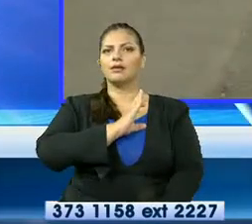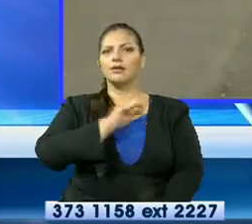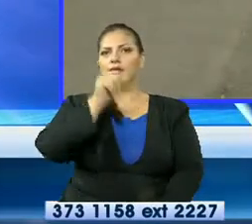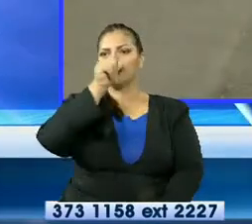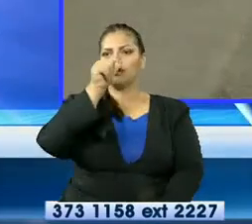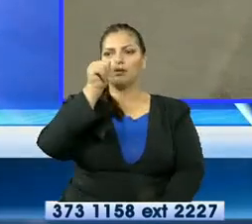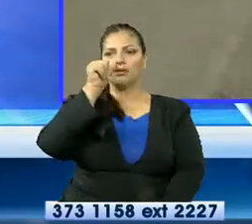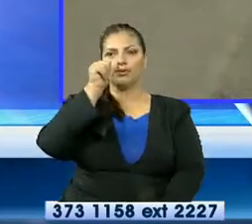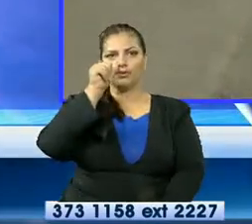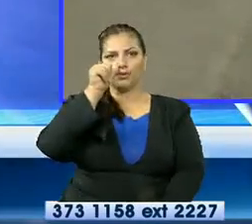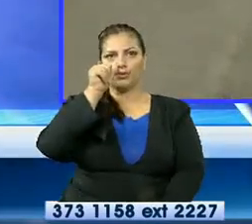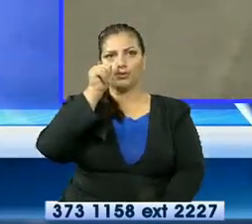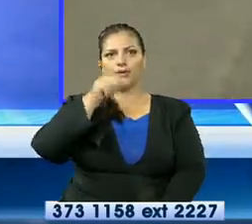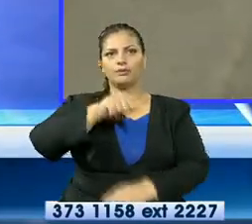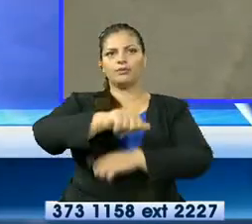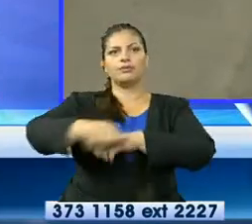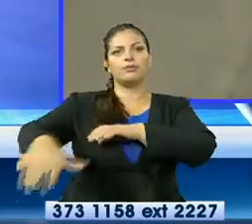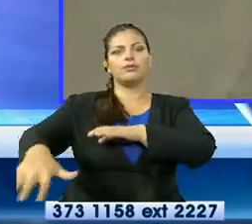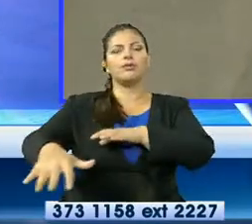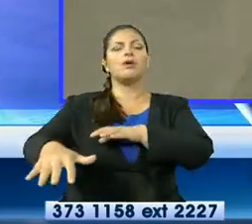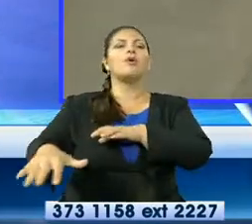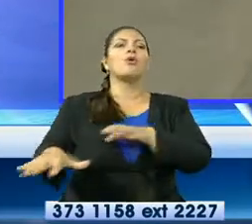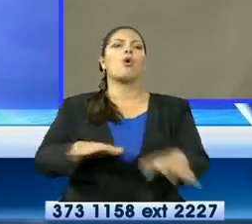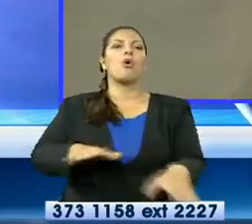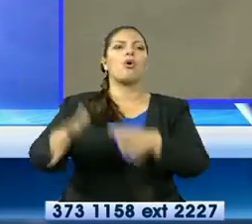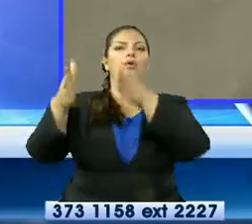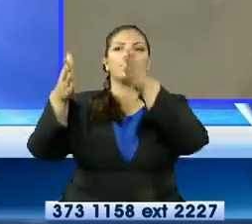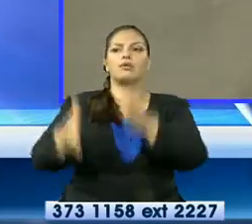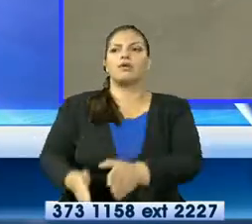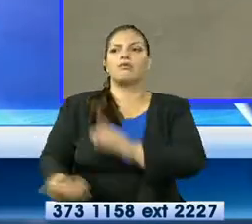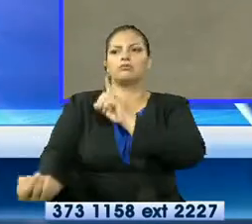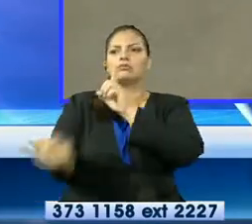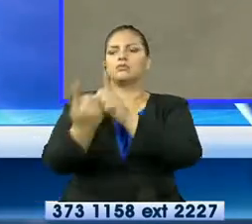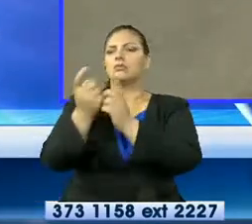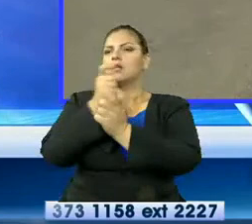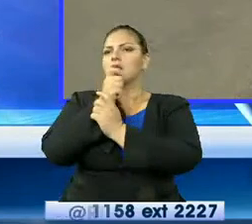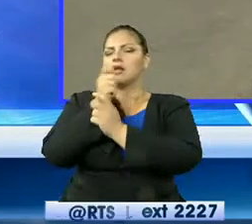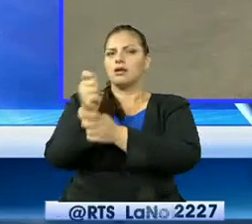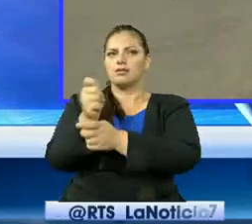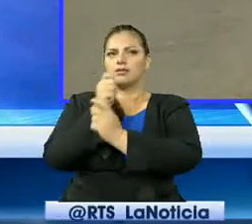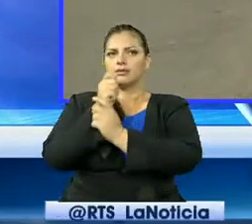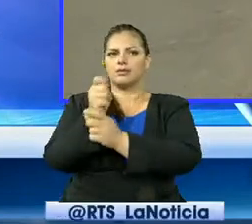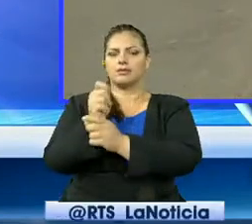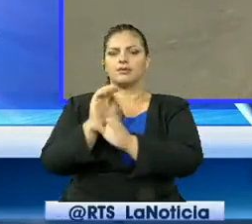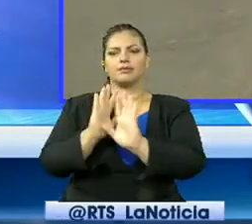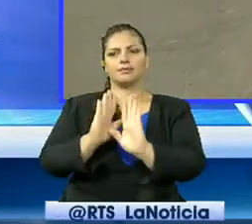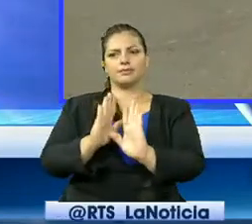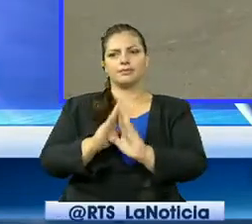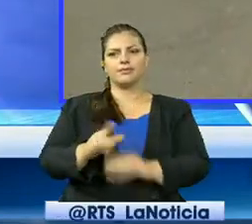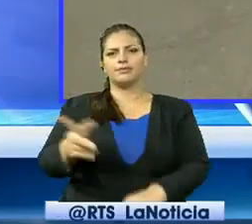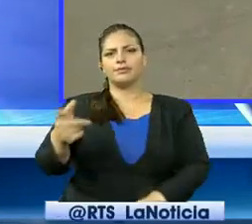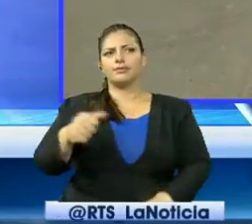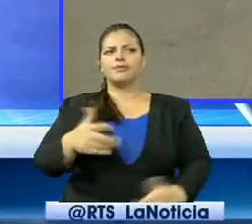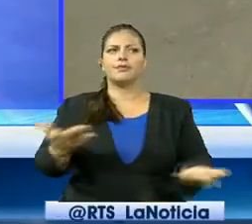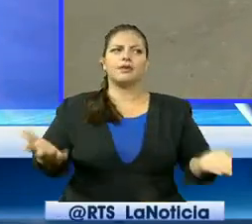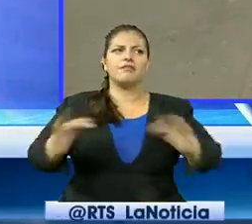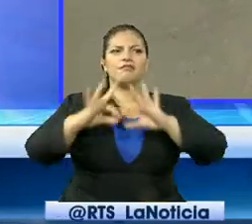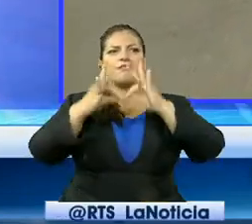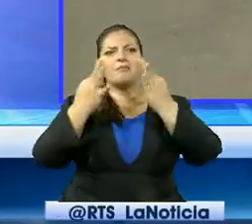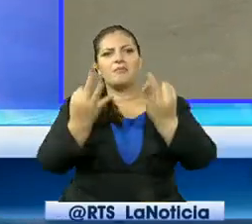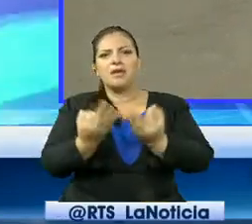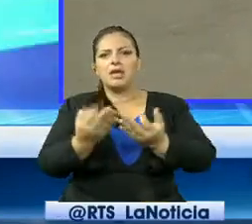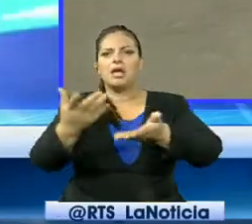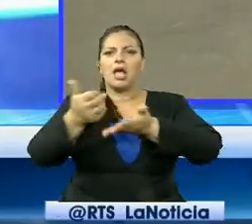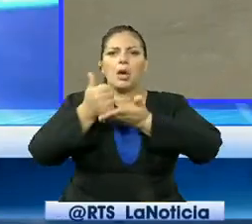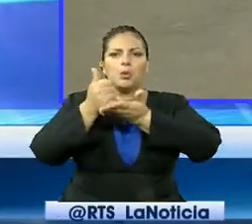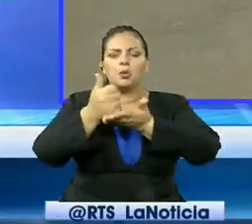secretaría técnica de drogas para que nos cuente un poco cuál puede ser el trabajo aquí también con bueno las familias que también están